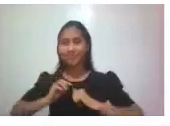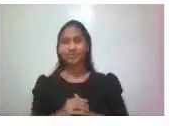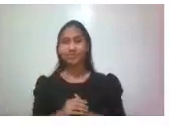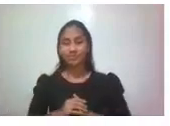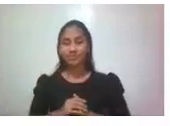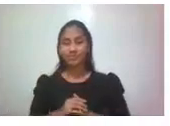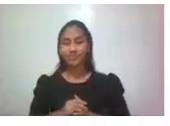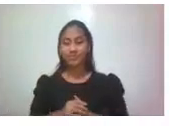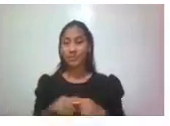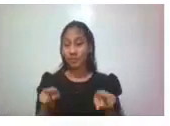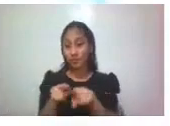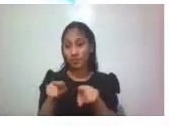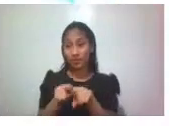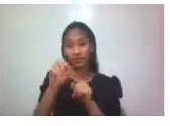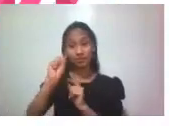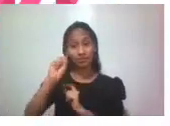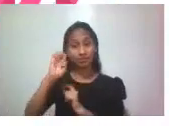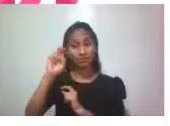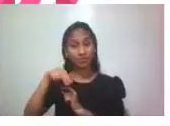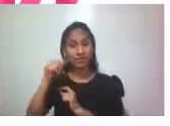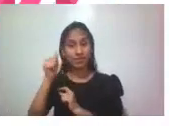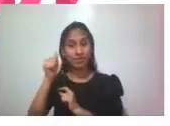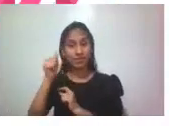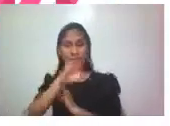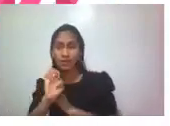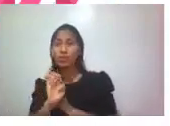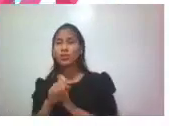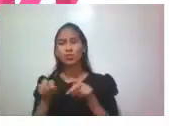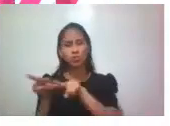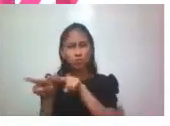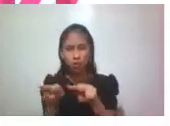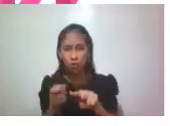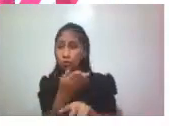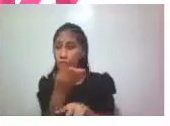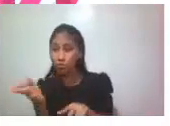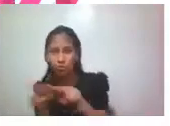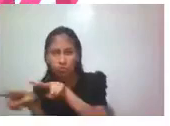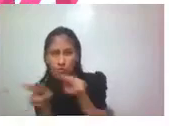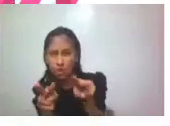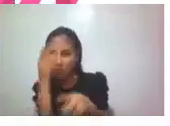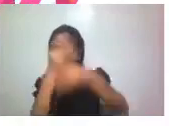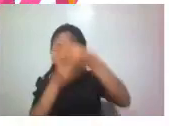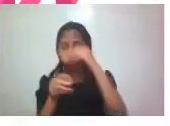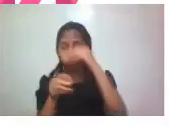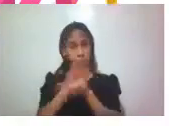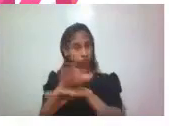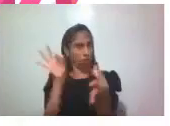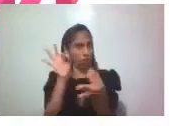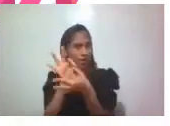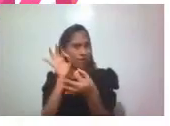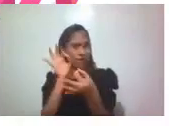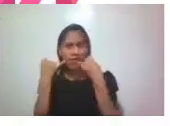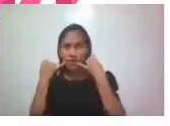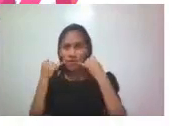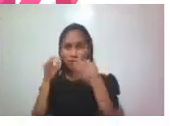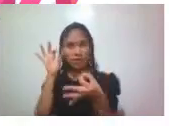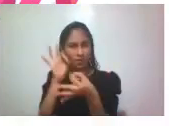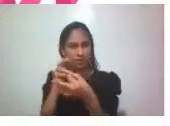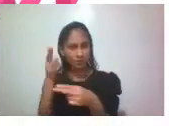En el Senace nos interesa que recibas información oportuna y transparente. ¡Suscríbete ya!